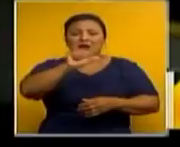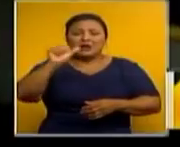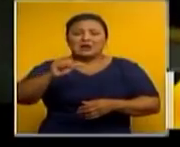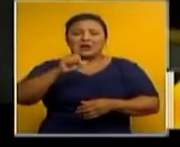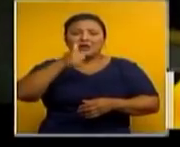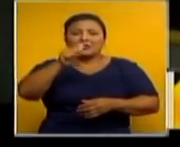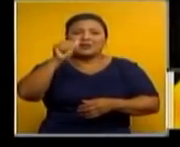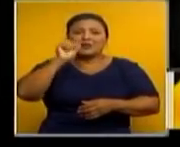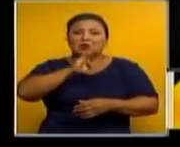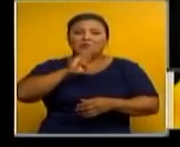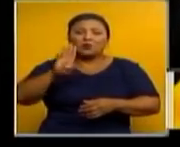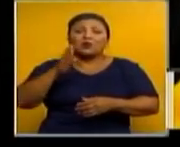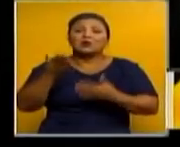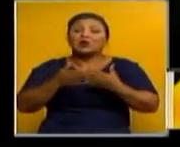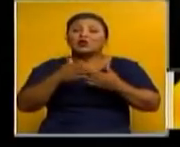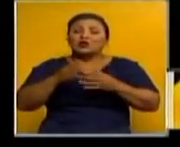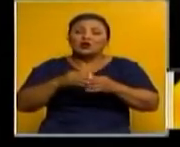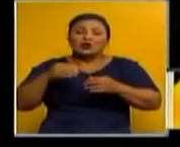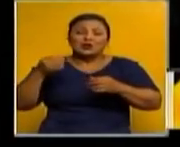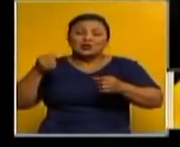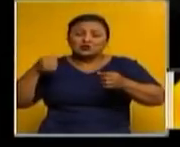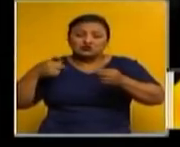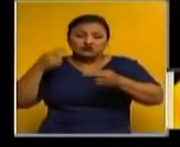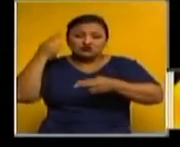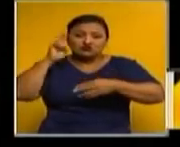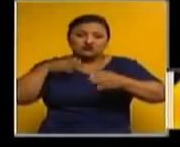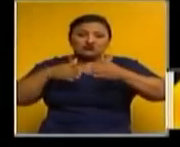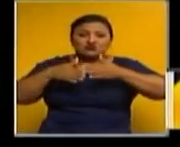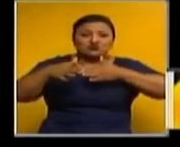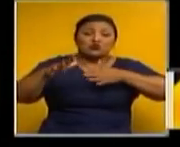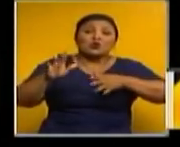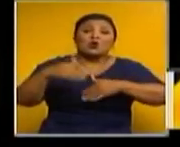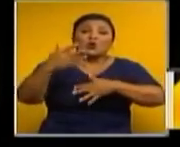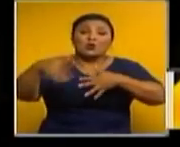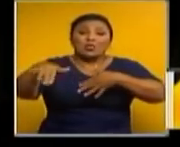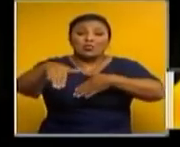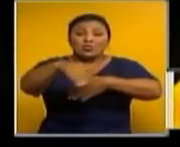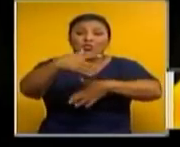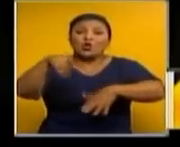HAA1024, que circulaba en el sentido sur-norte en la Panamericana Norte,